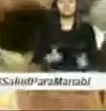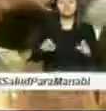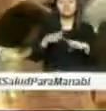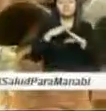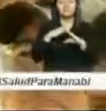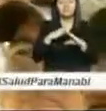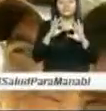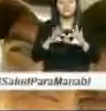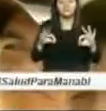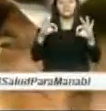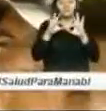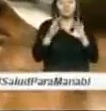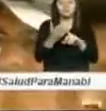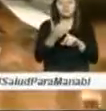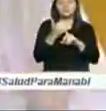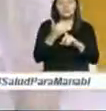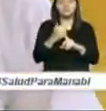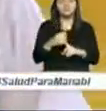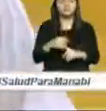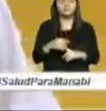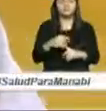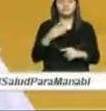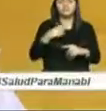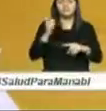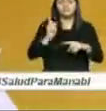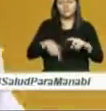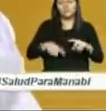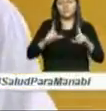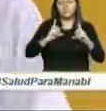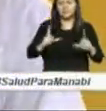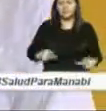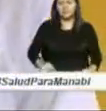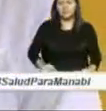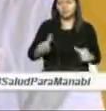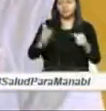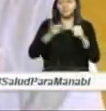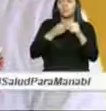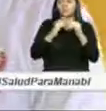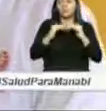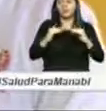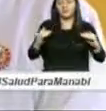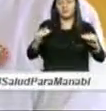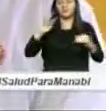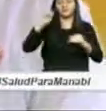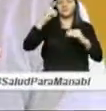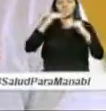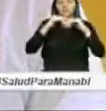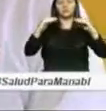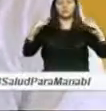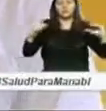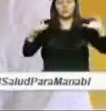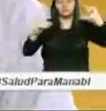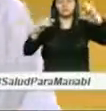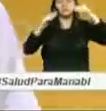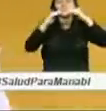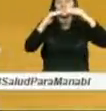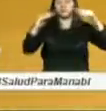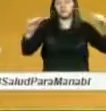logrado. No puede haber salud de primera, segunda o tercera categoría. No puede haber